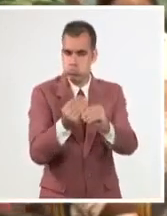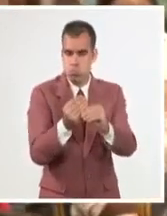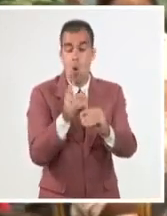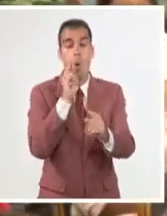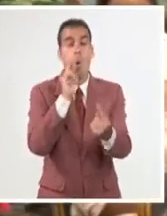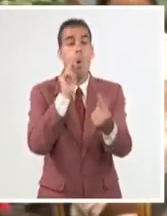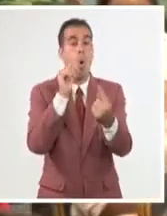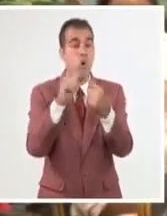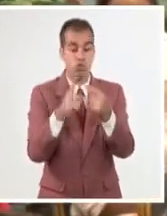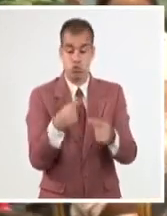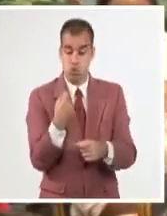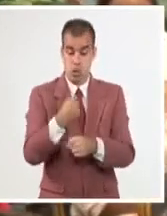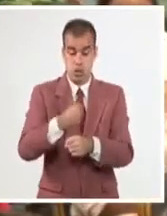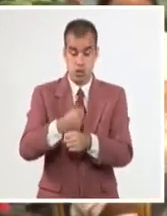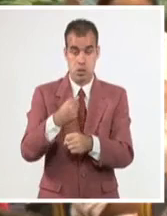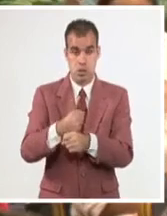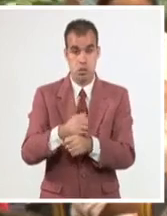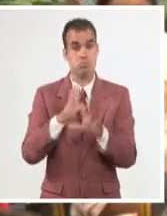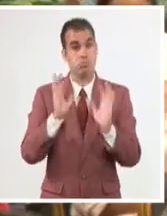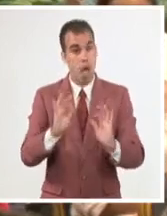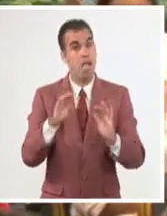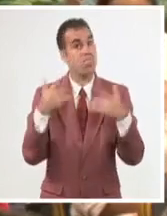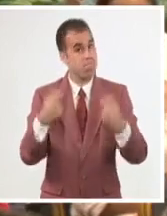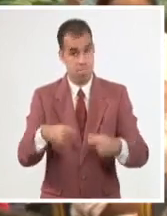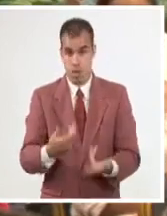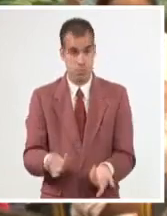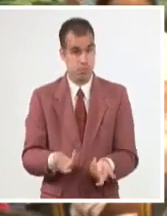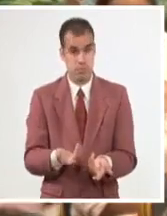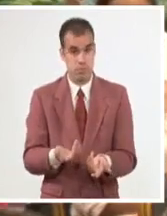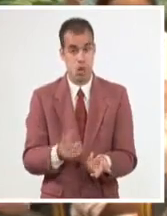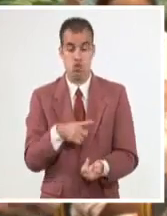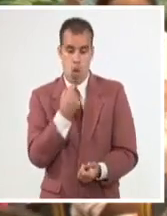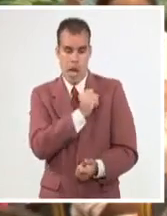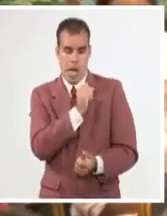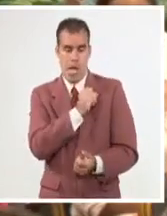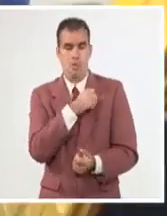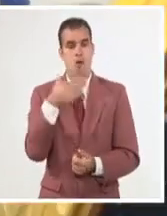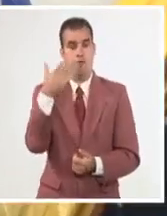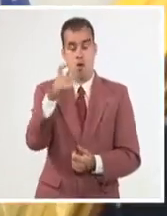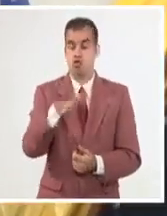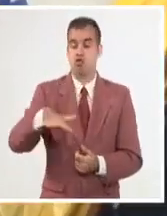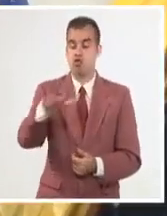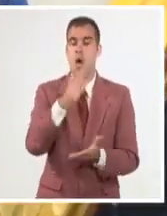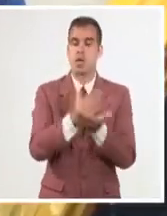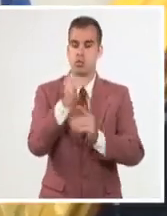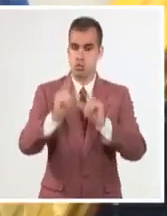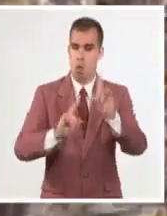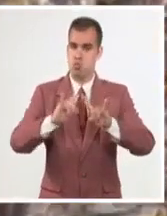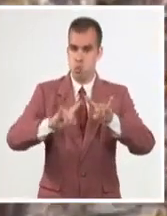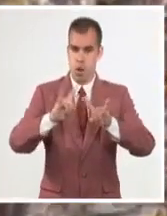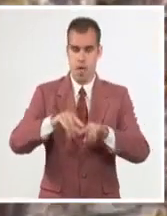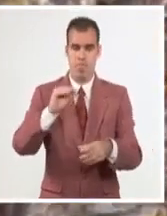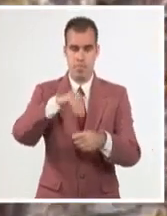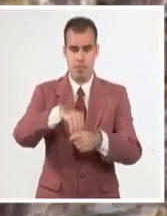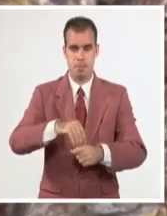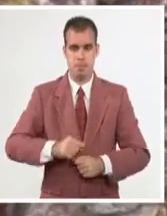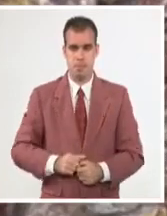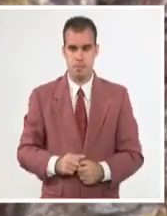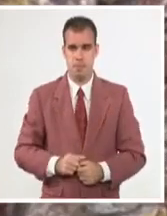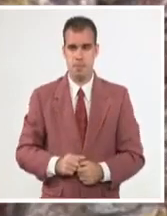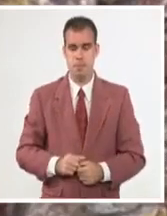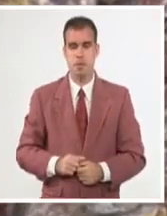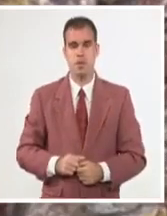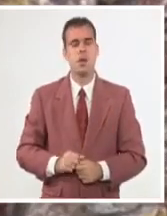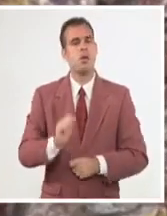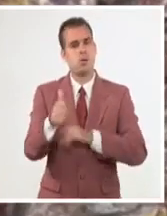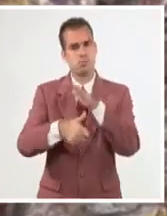acción, ese es el fundamento de nuestra praxis y esa es la aspiración que tenemos los estudiantes universitarios. El presidente cubano intercambió ideas y